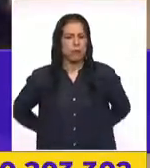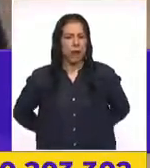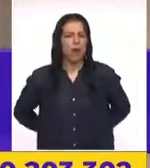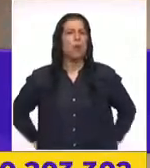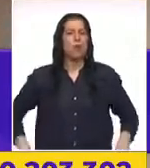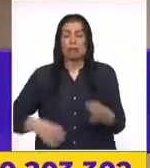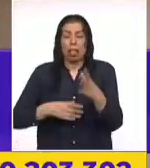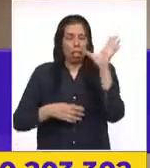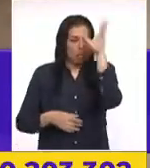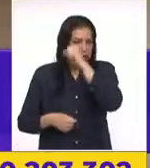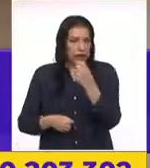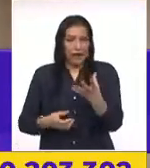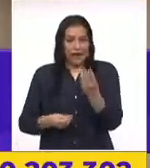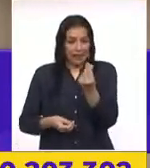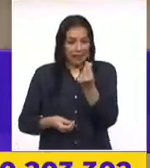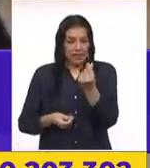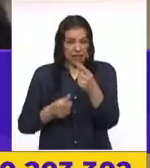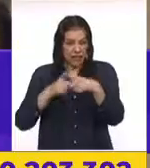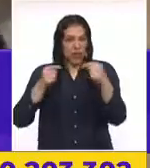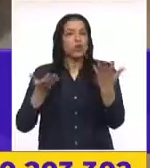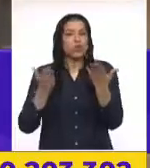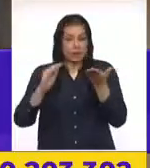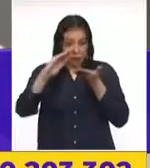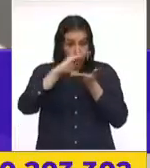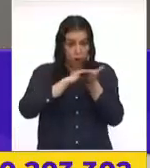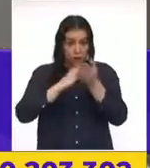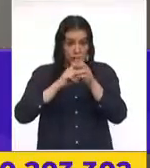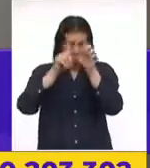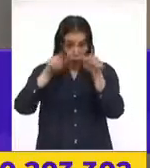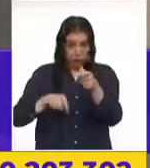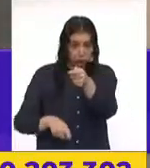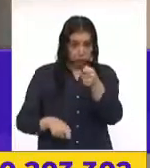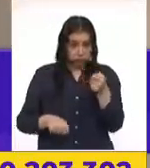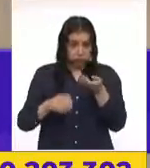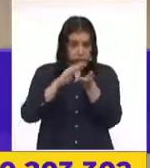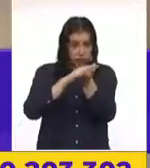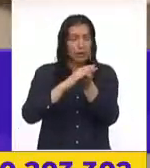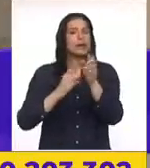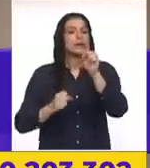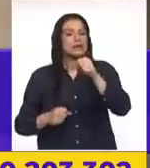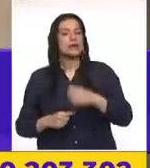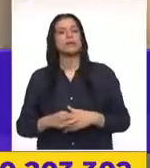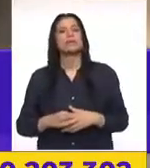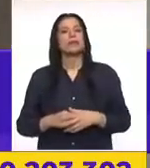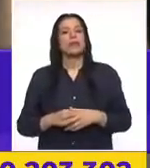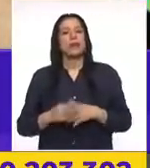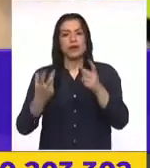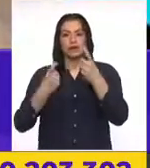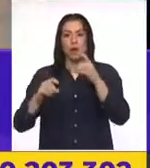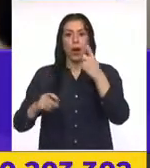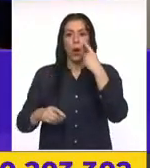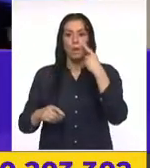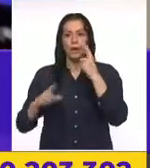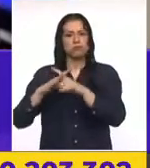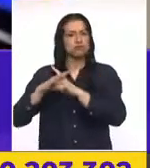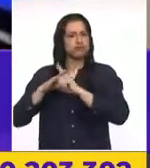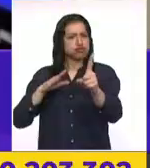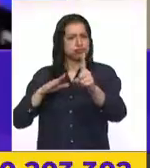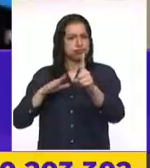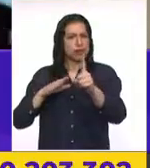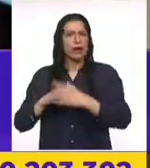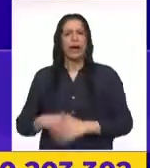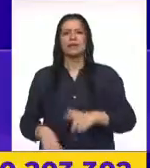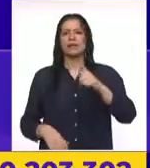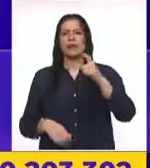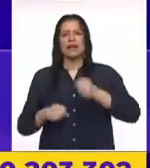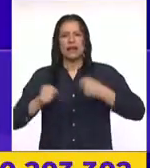Perdí la noción. El dinero él lo saca de la bóveda. Exacto, sí. Al emprender la fuga dentro del mismo centro comercial, el sujeto hace un